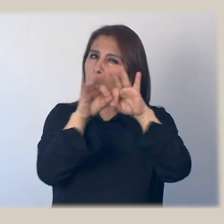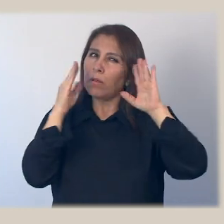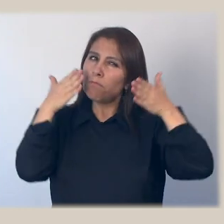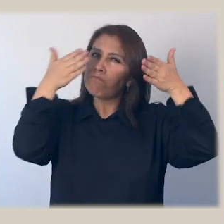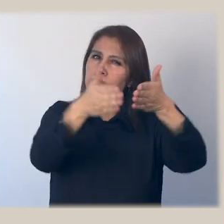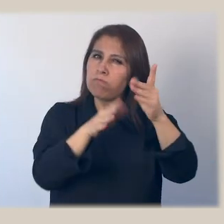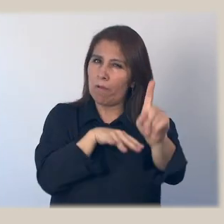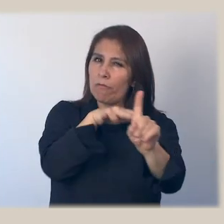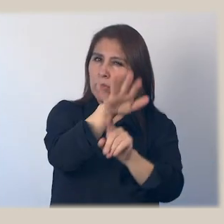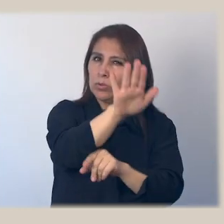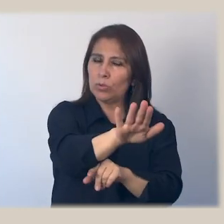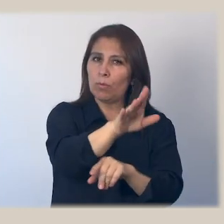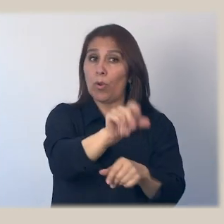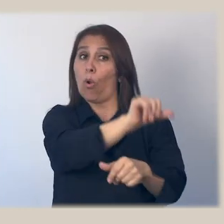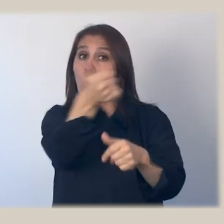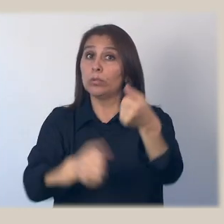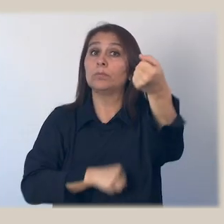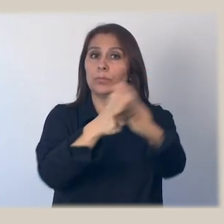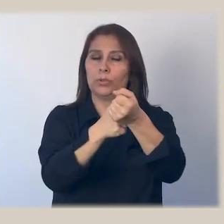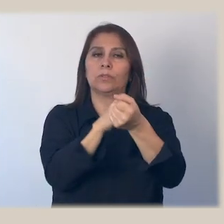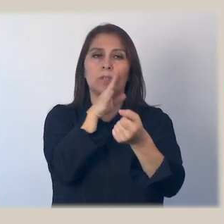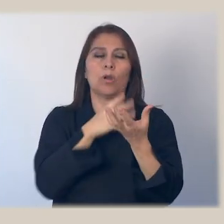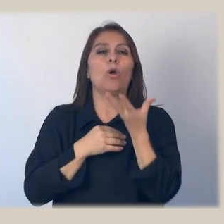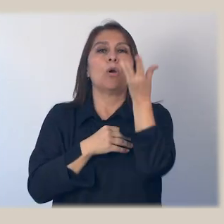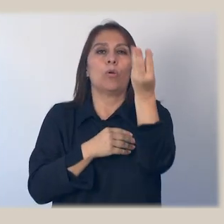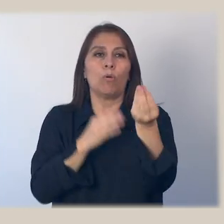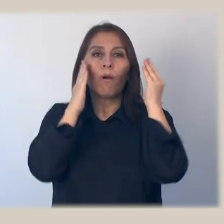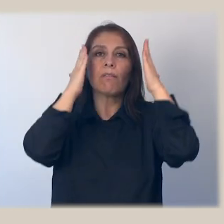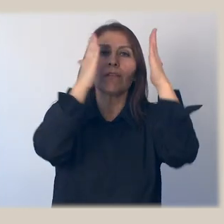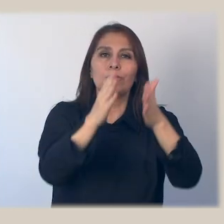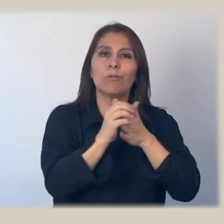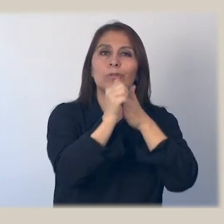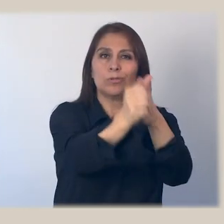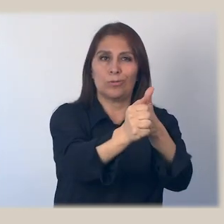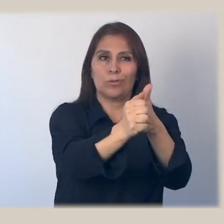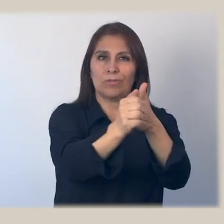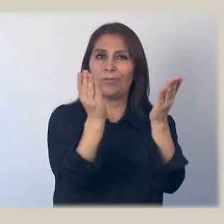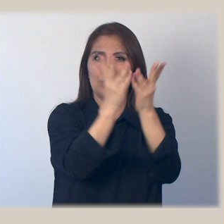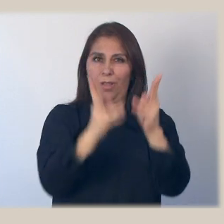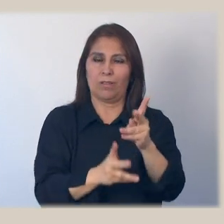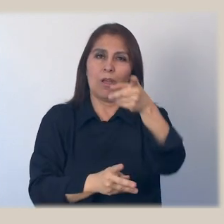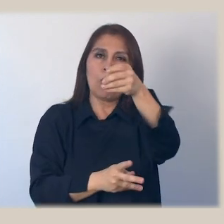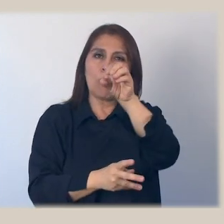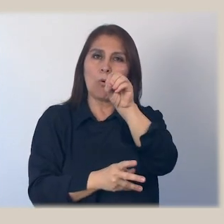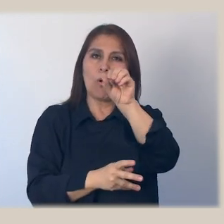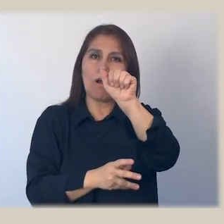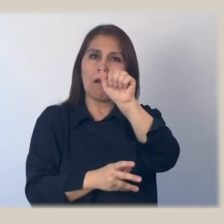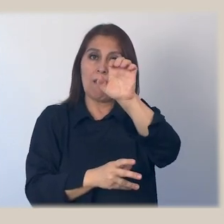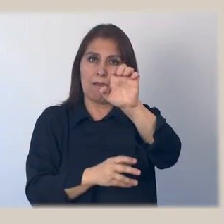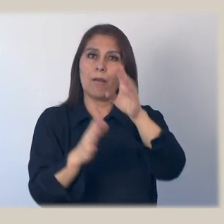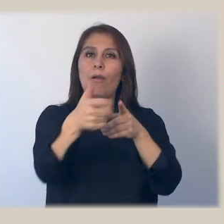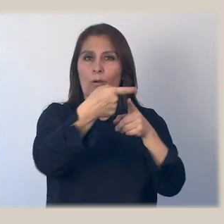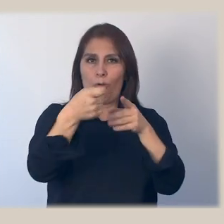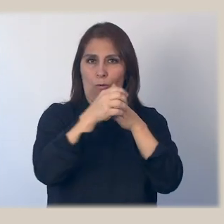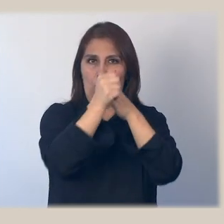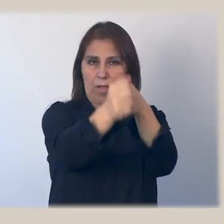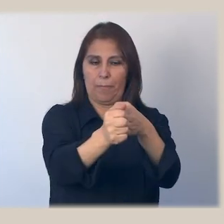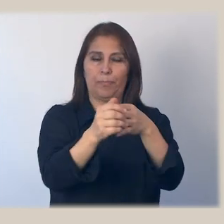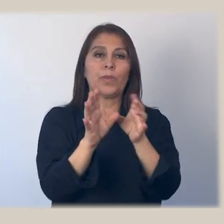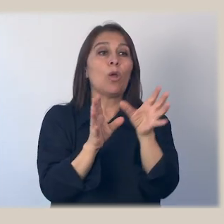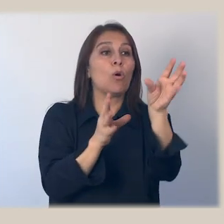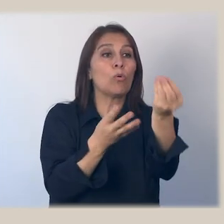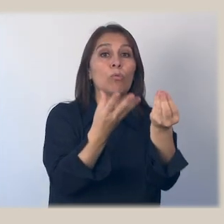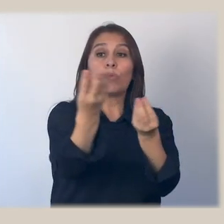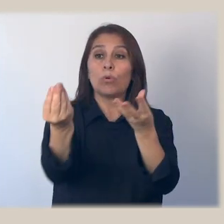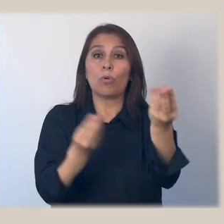se documenta el papel de otras instancias, tales como el Grupo de Orientación y Atención Estudiantil GOAE, la Subdirección de Personal y